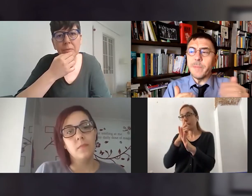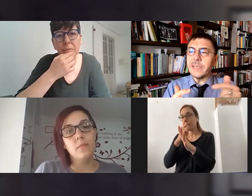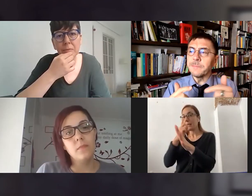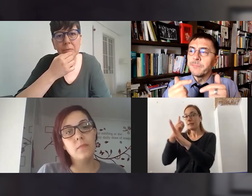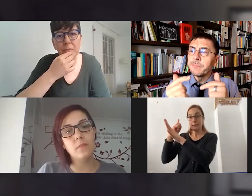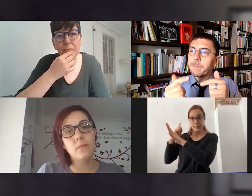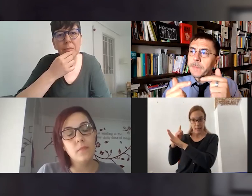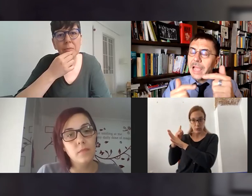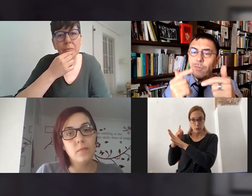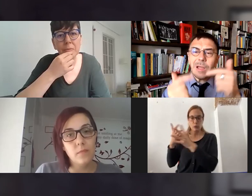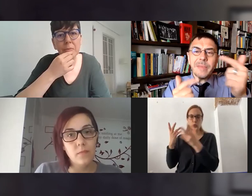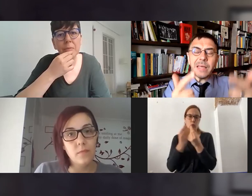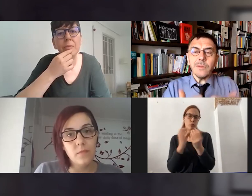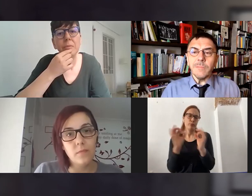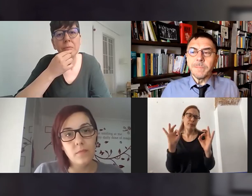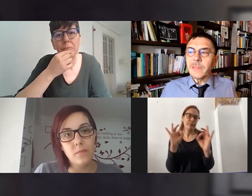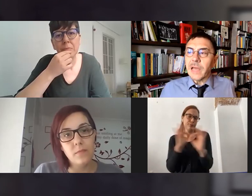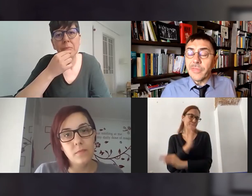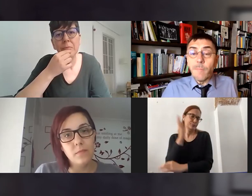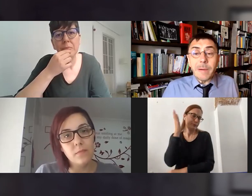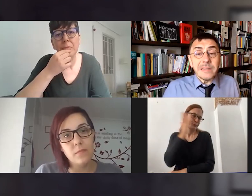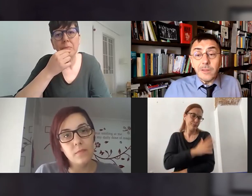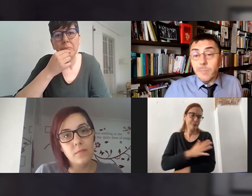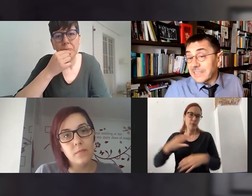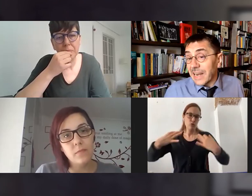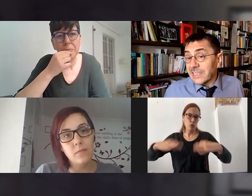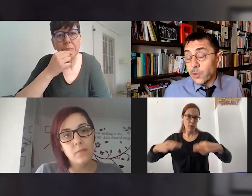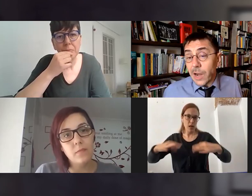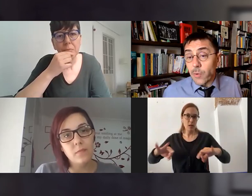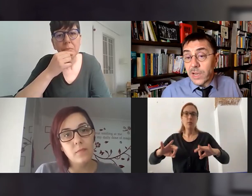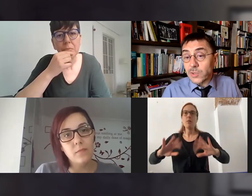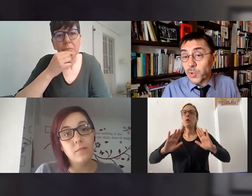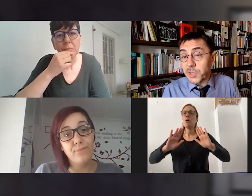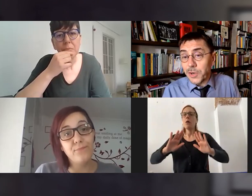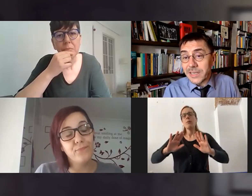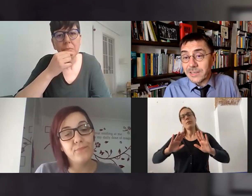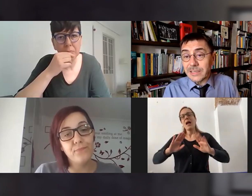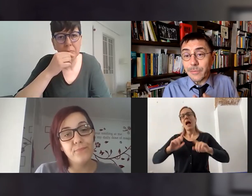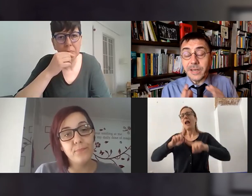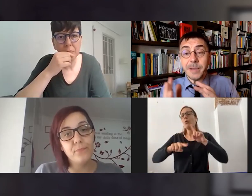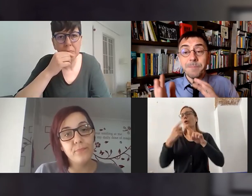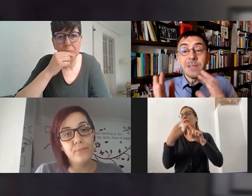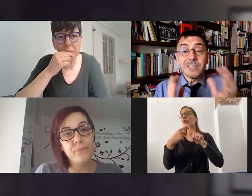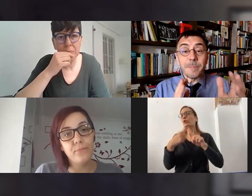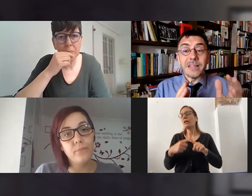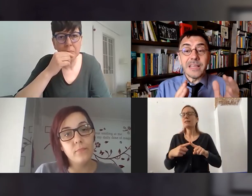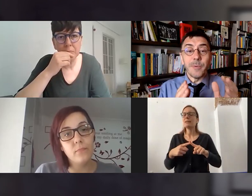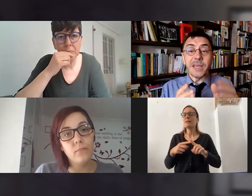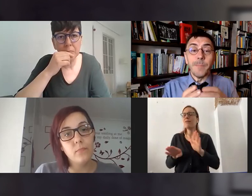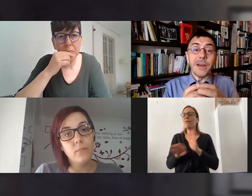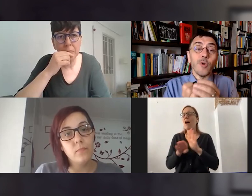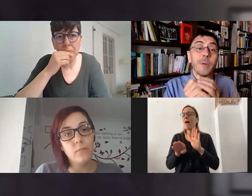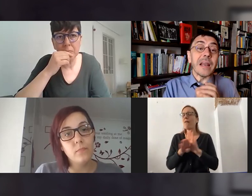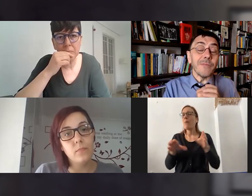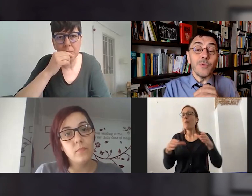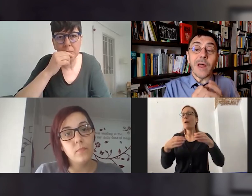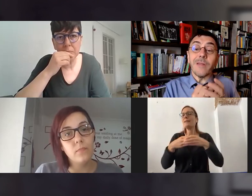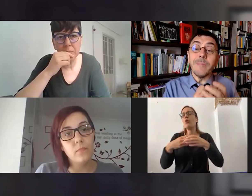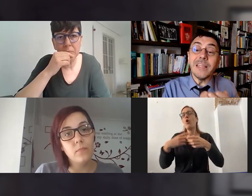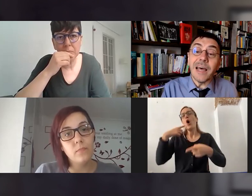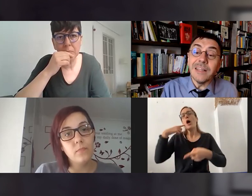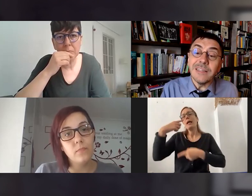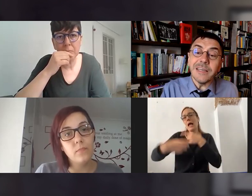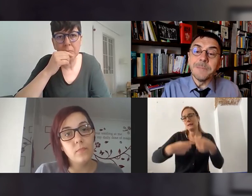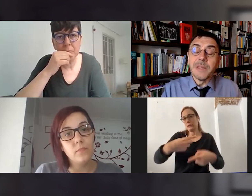muchos golpes, ha ido caminando hacia un partido más clásico en algunas cuestiones. Es decir, que se plantea, por ejemplo, recuperar la figura